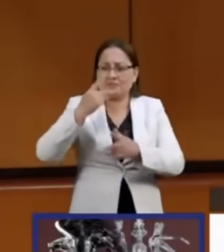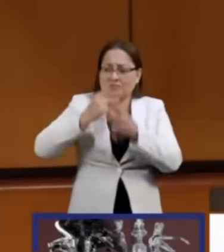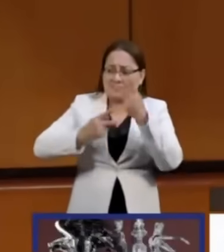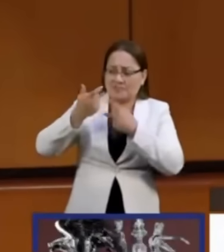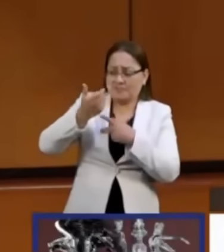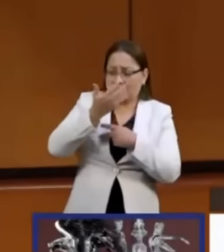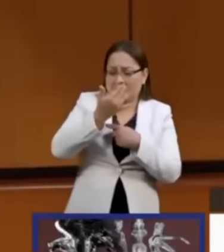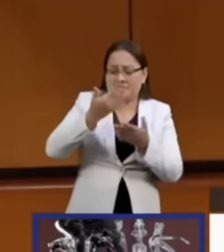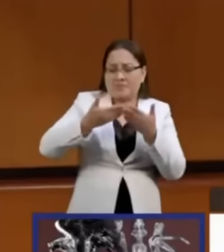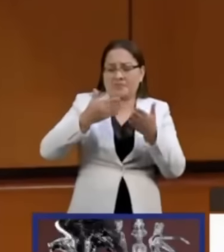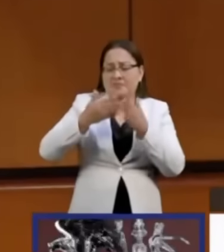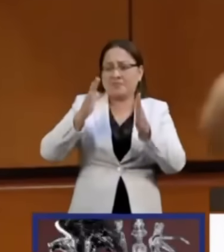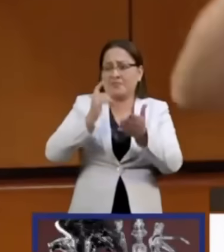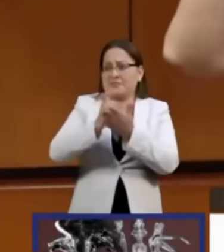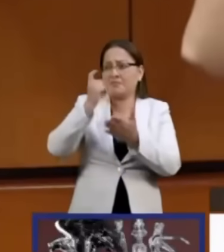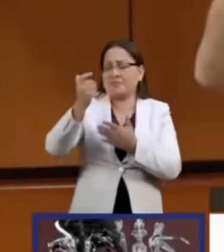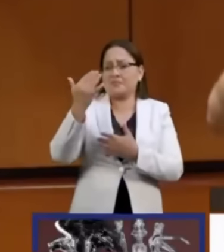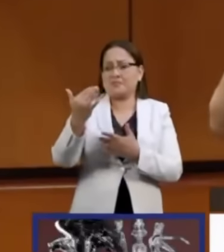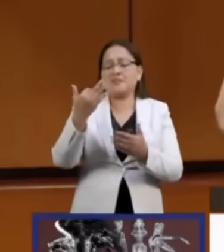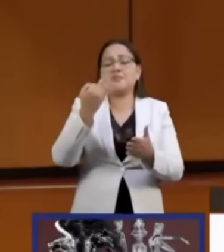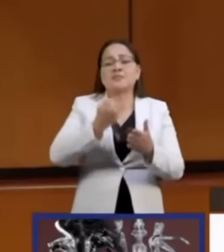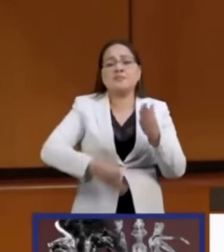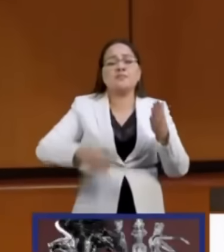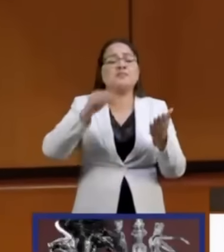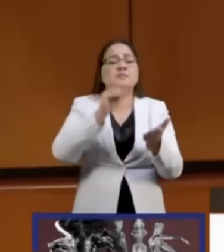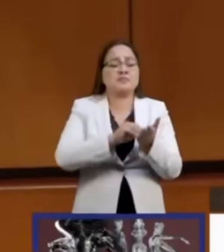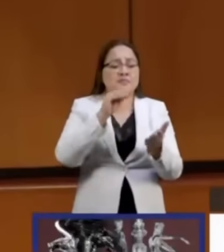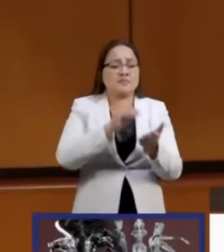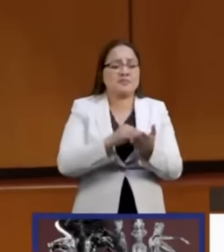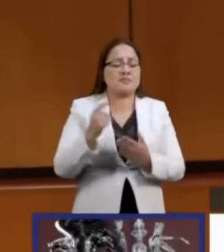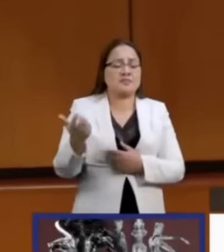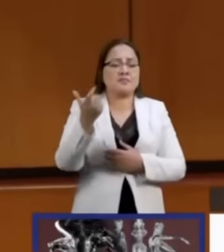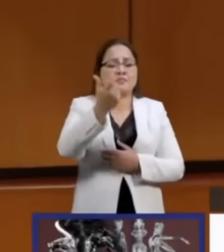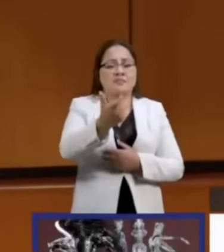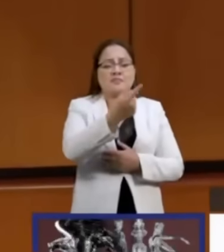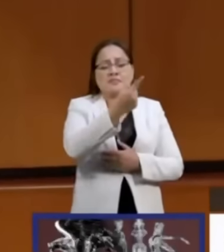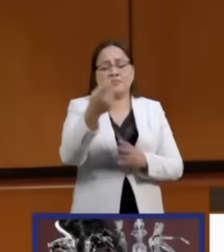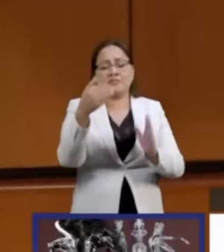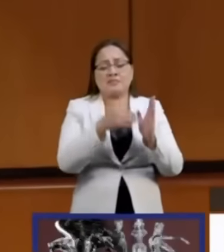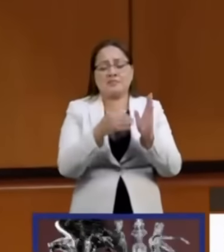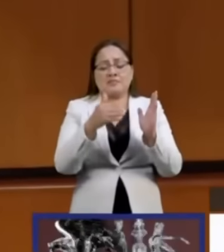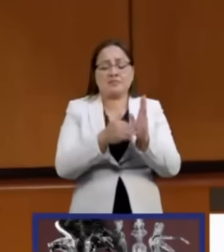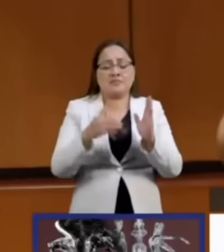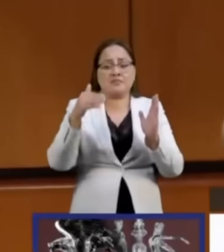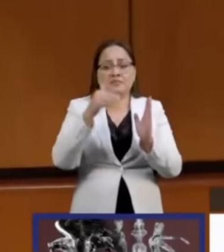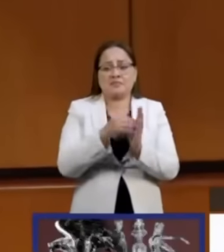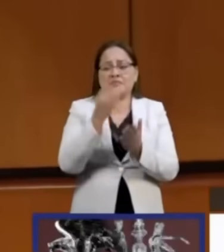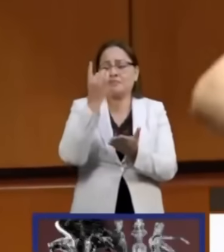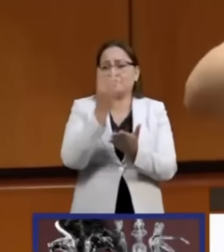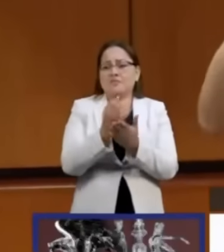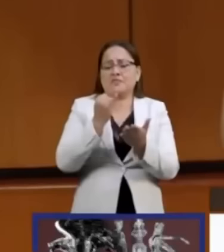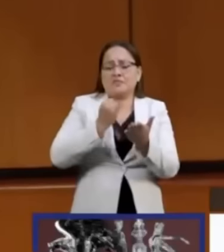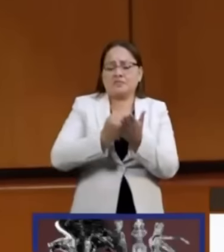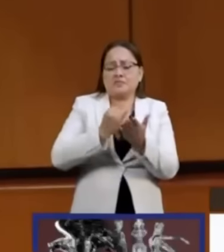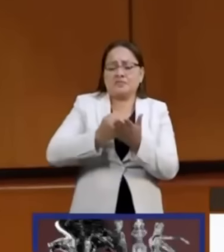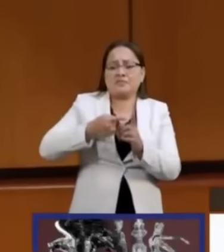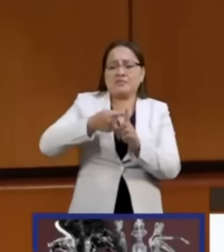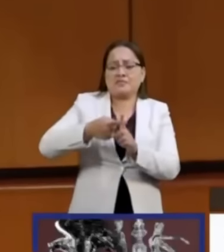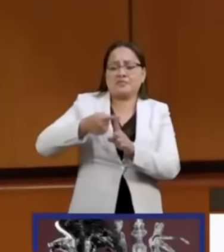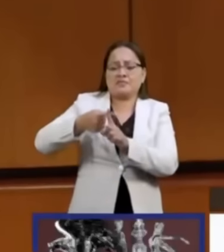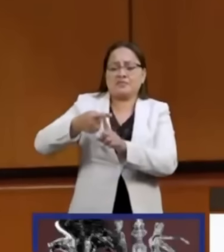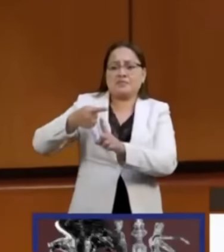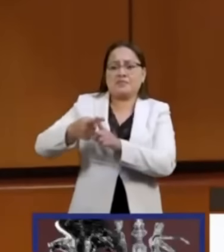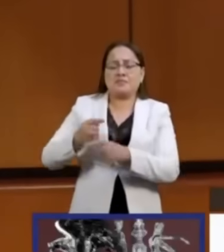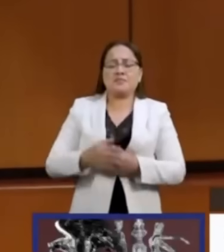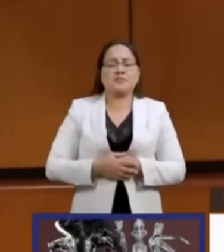y todavía queda por pagar otros 100,000 millones de puros intereses de la deuda. Y